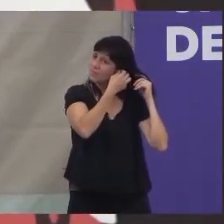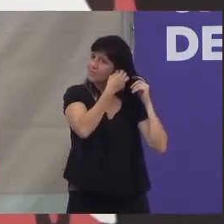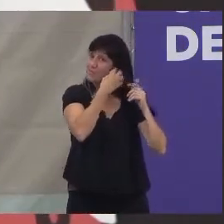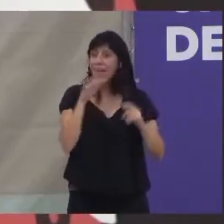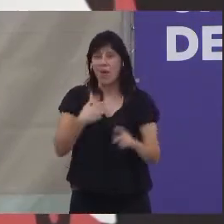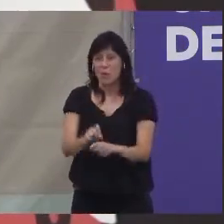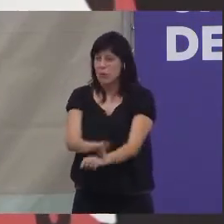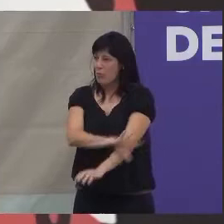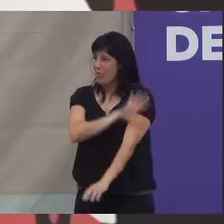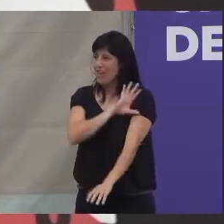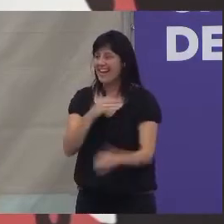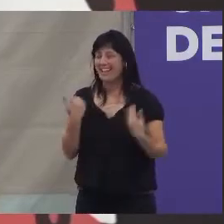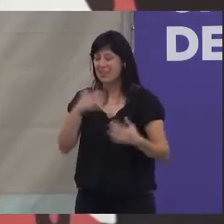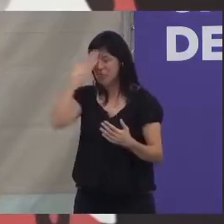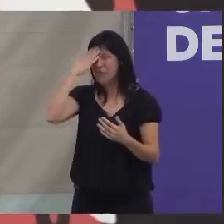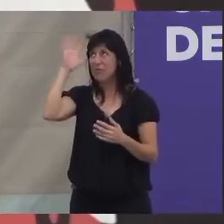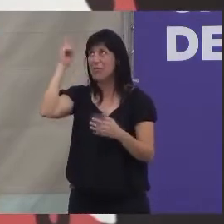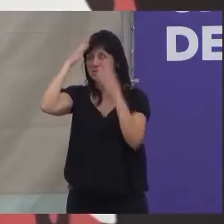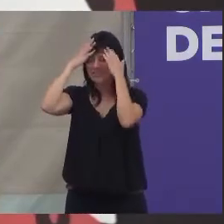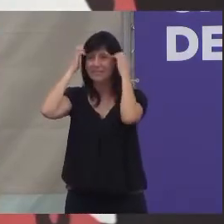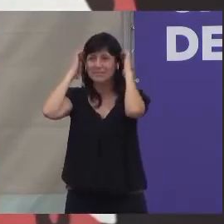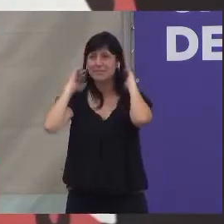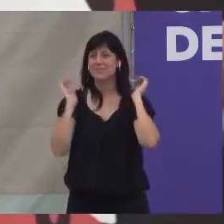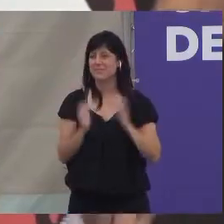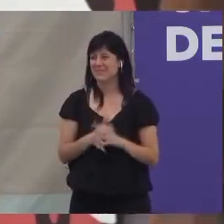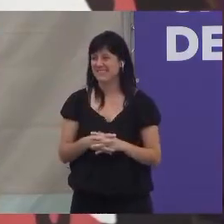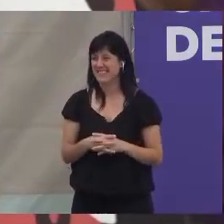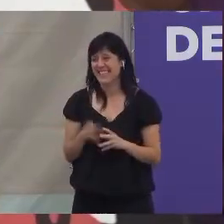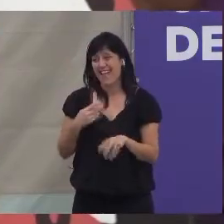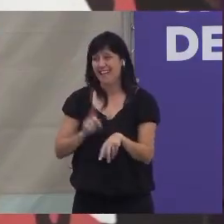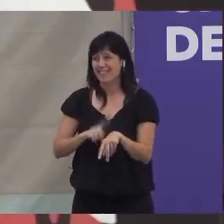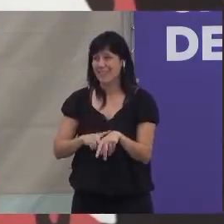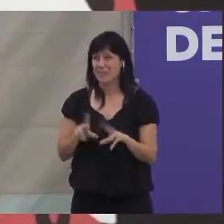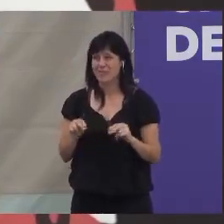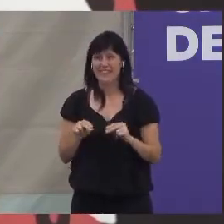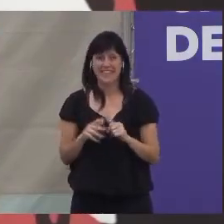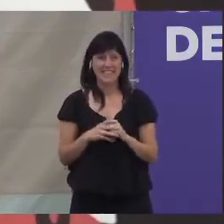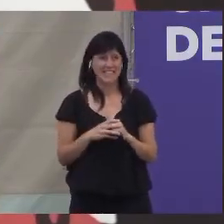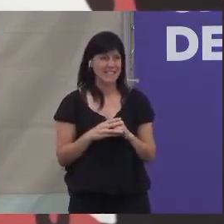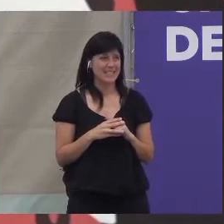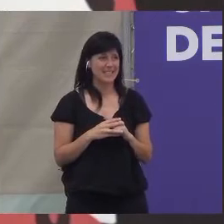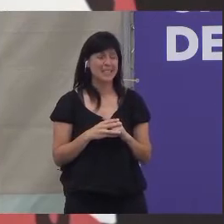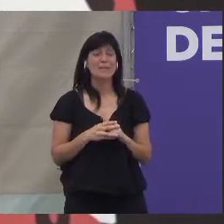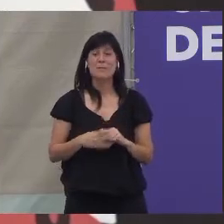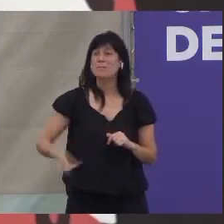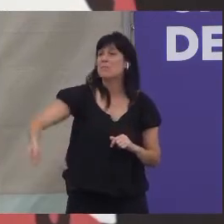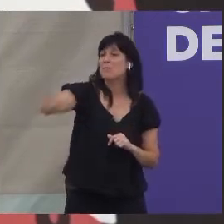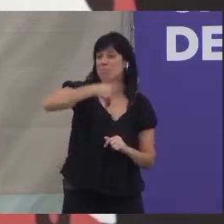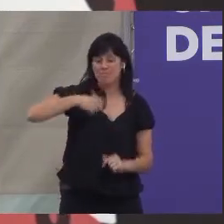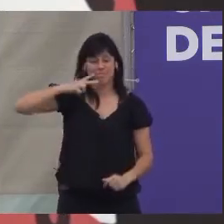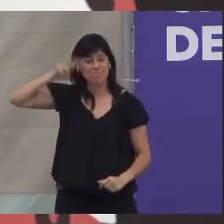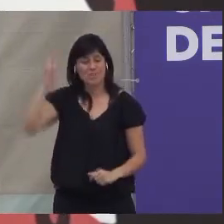Esto es emocionante, por Dios. Y se me acabó el tiempo. Somos